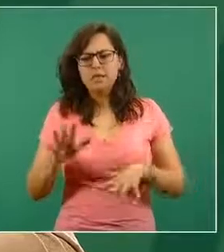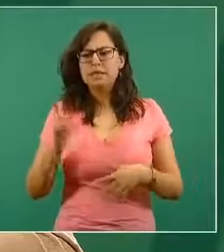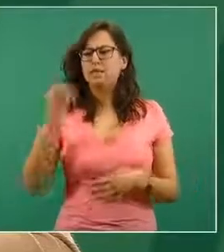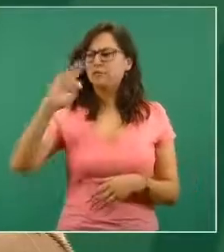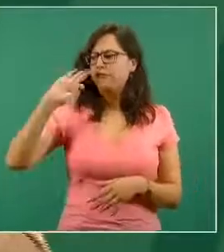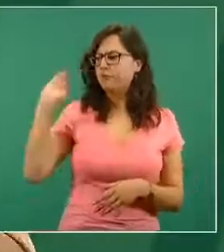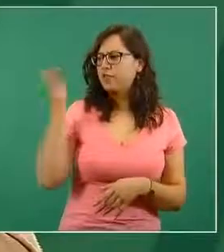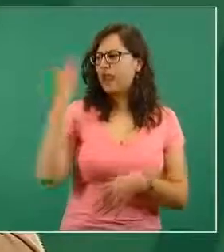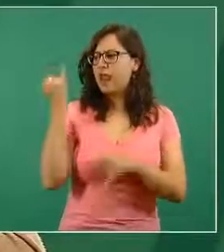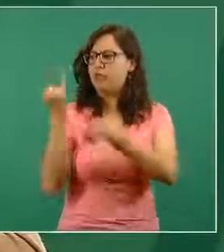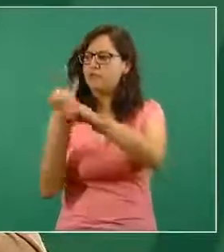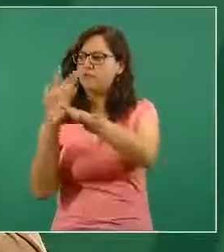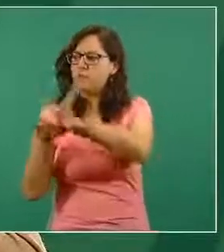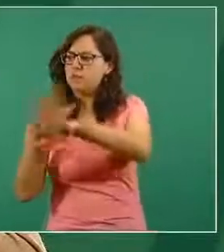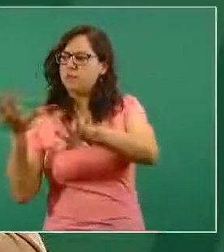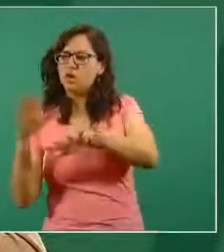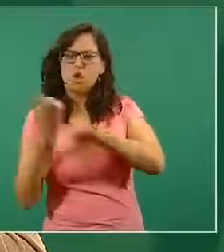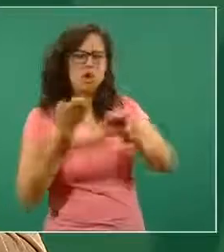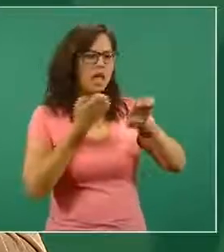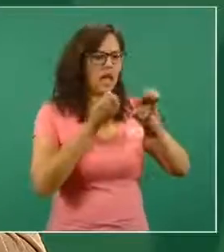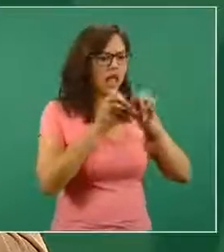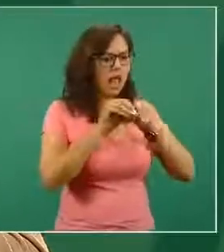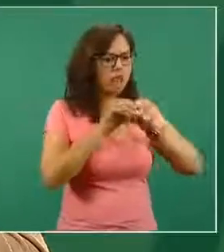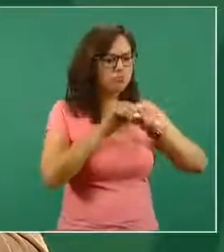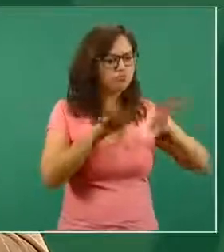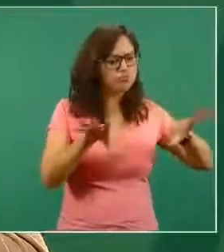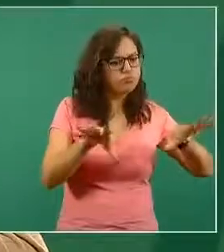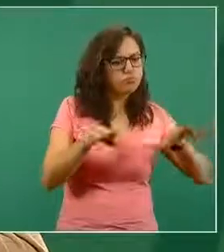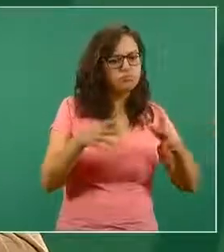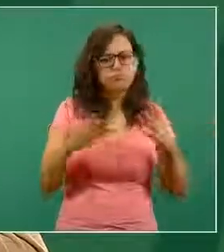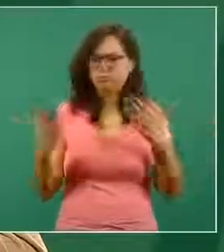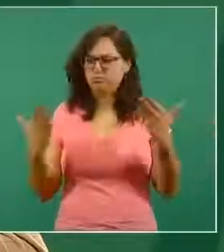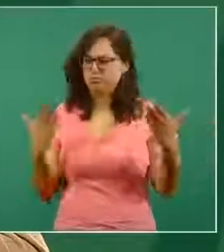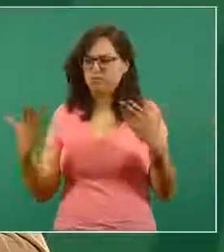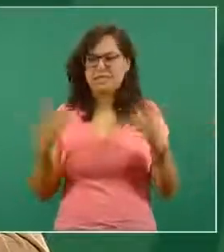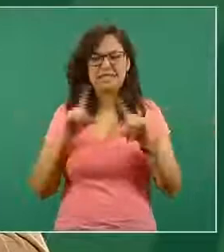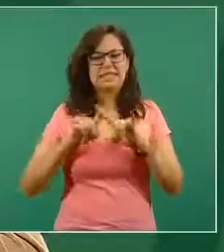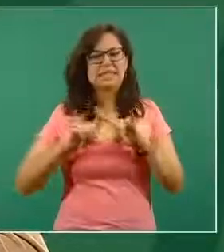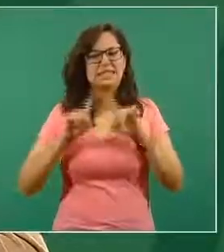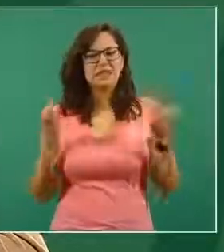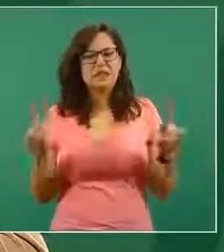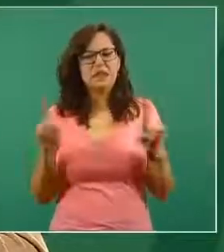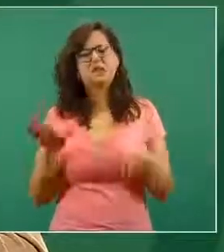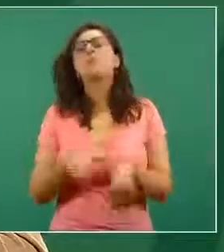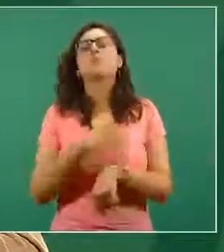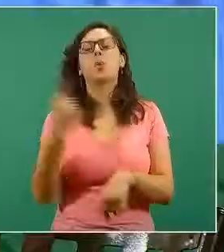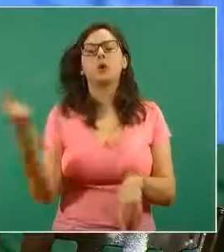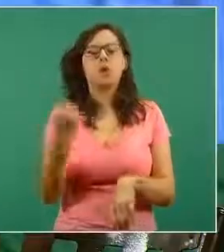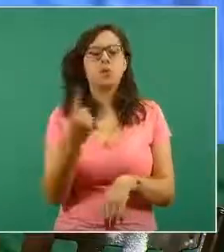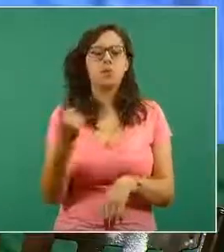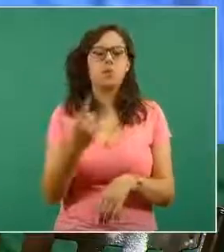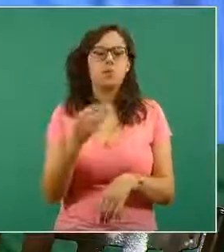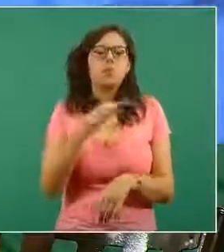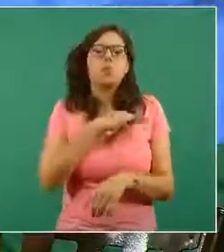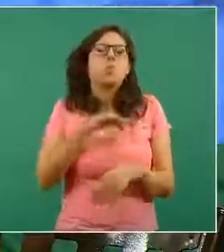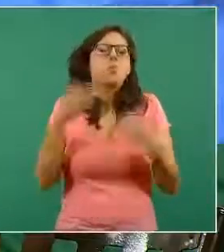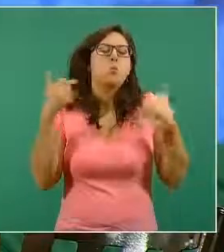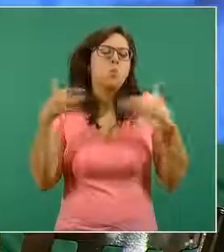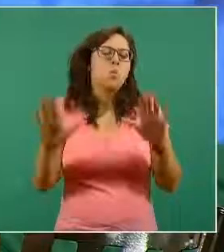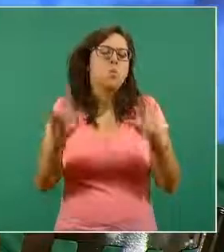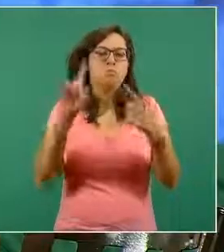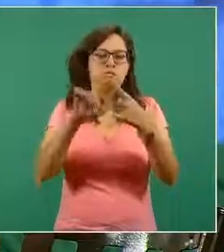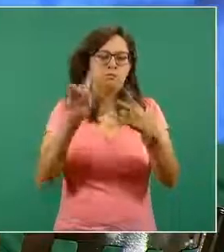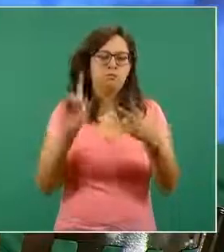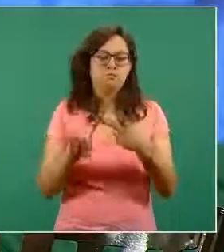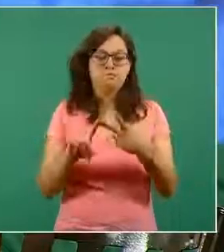entidad federativa y la información que tenemos publicada? Pues muy probablemente se puede deber a dos situaciones. En primera instancia,